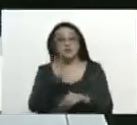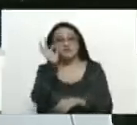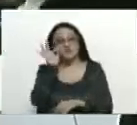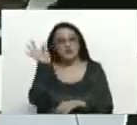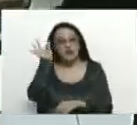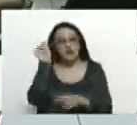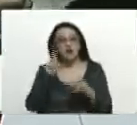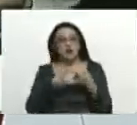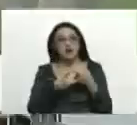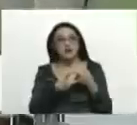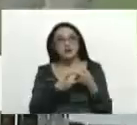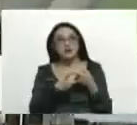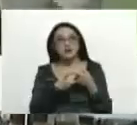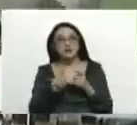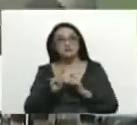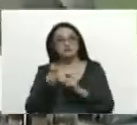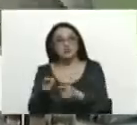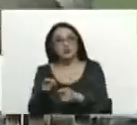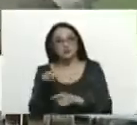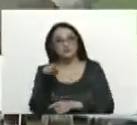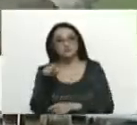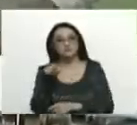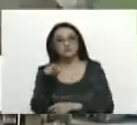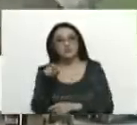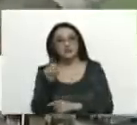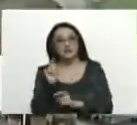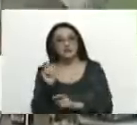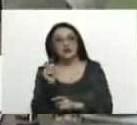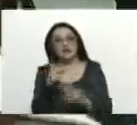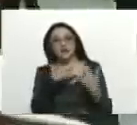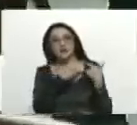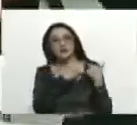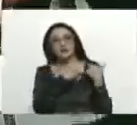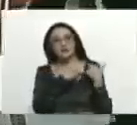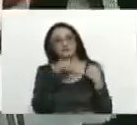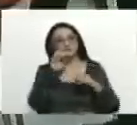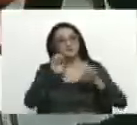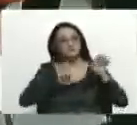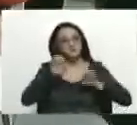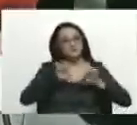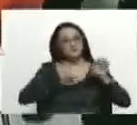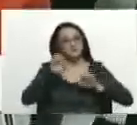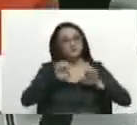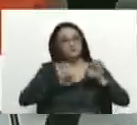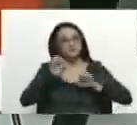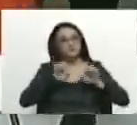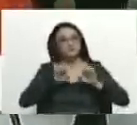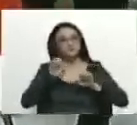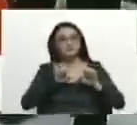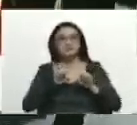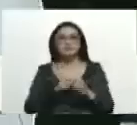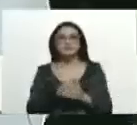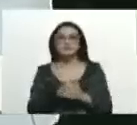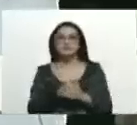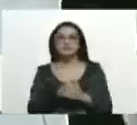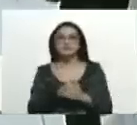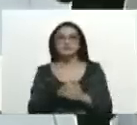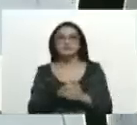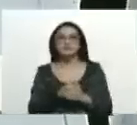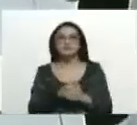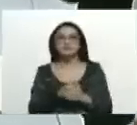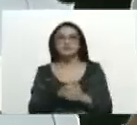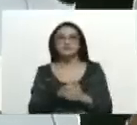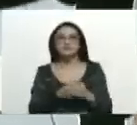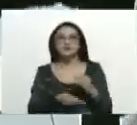fiscales que hemos asignado para esta tarea monitoreando llevando el pulso